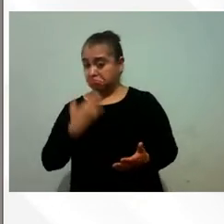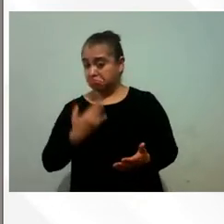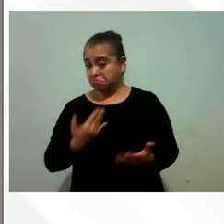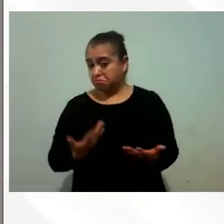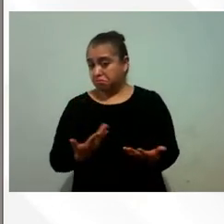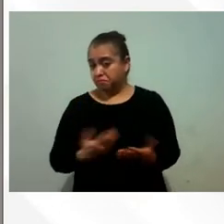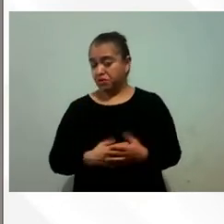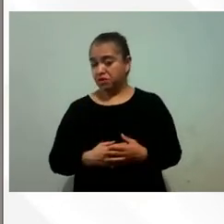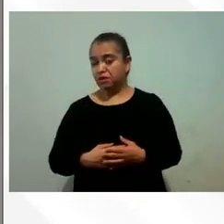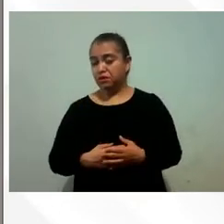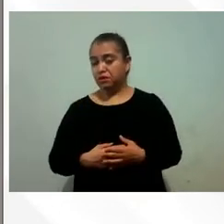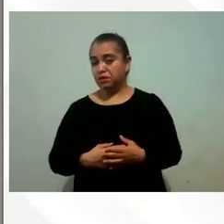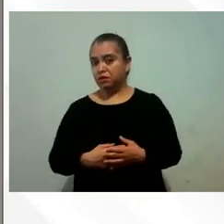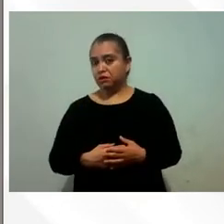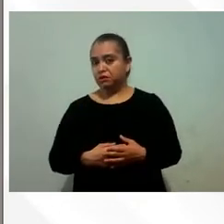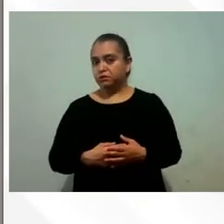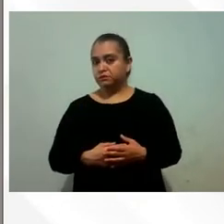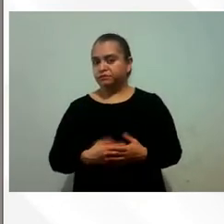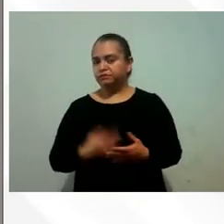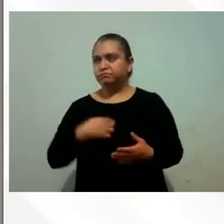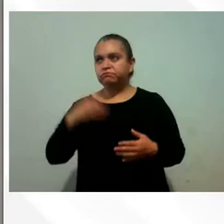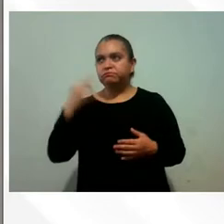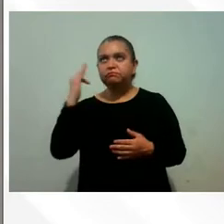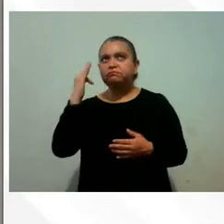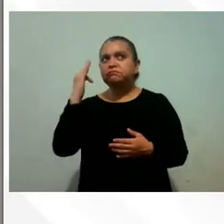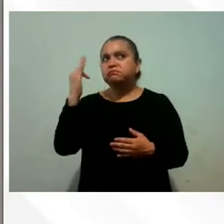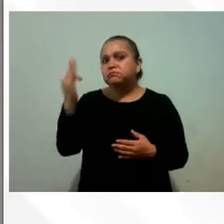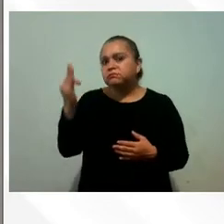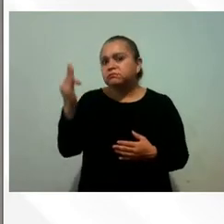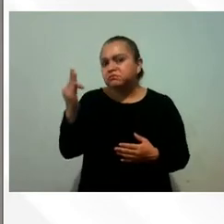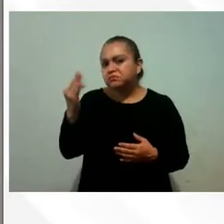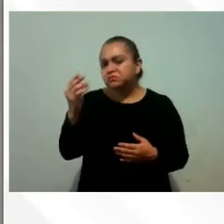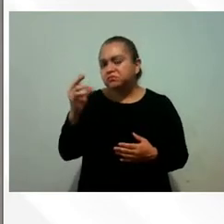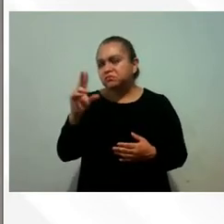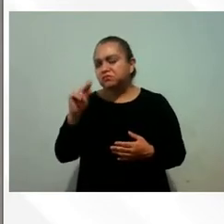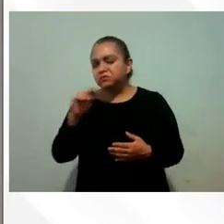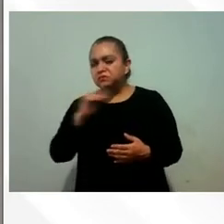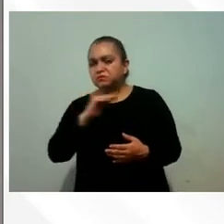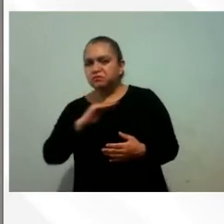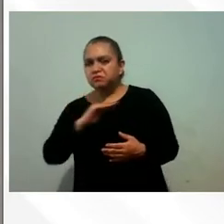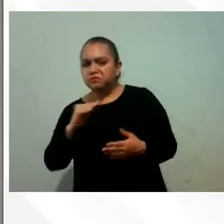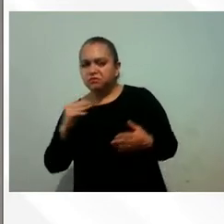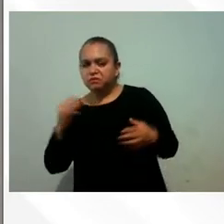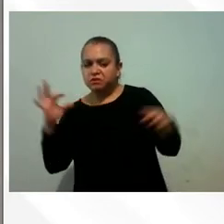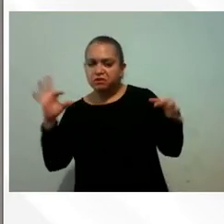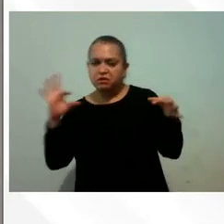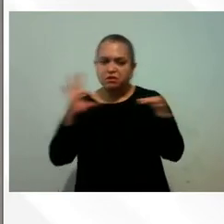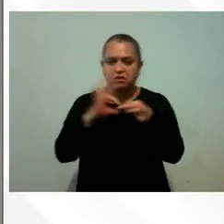Hace un momento decían el tiempo, ¿no? Que ese es un factor, que a veces no tenemos tiempo.